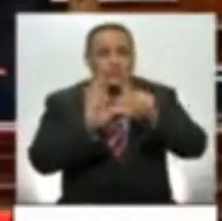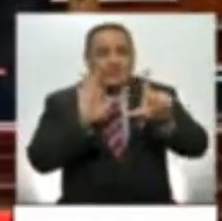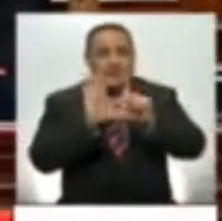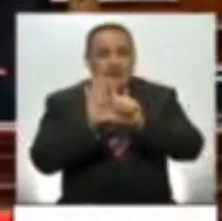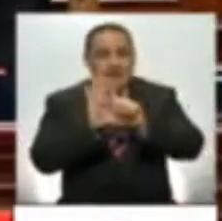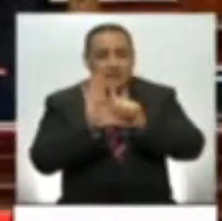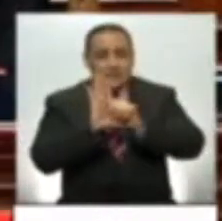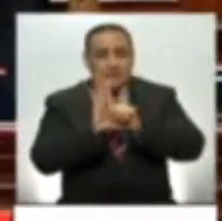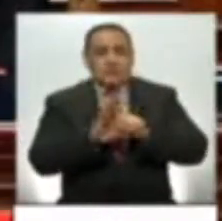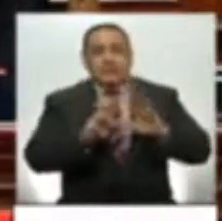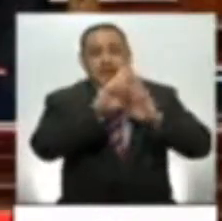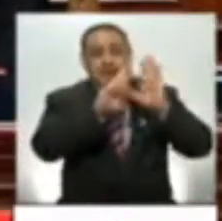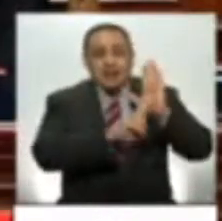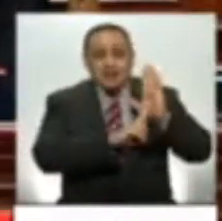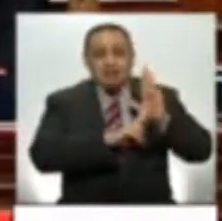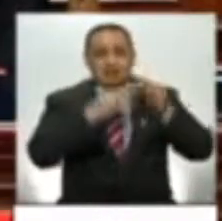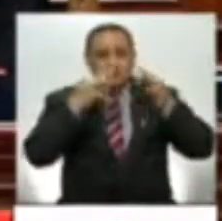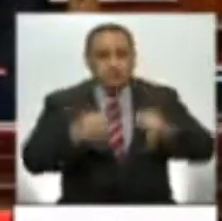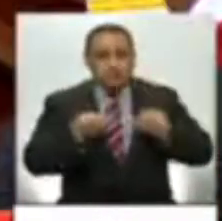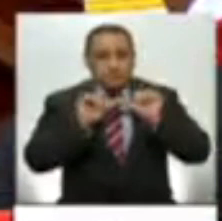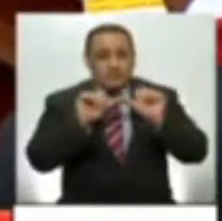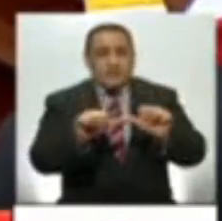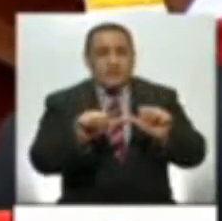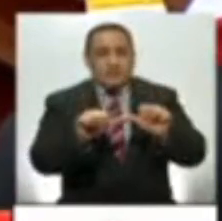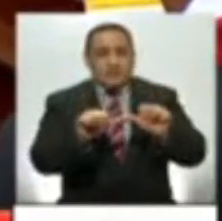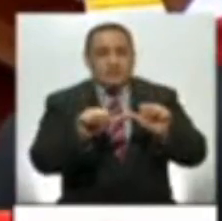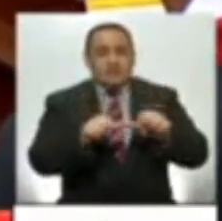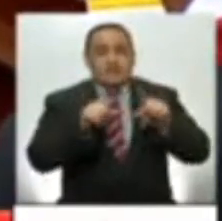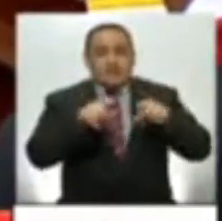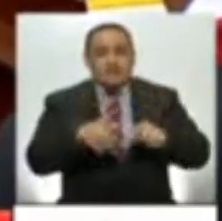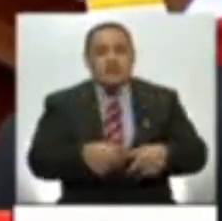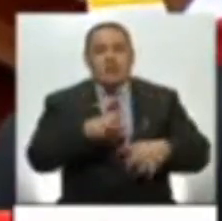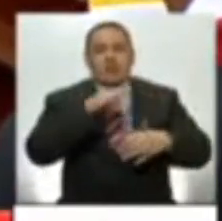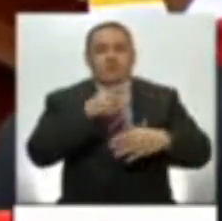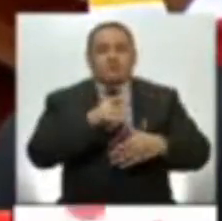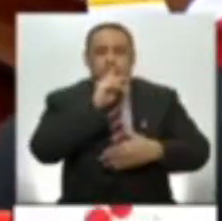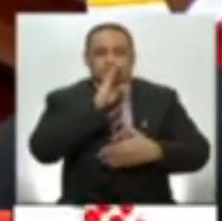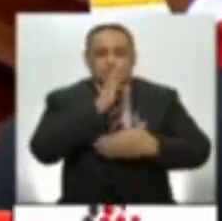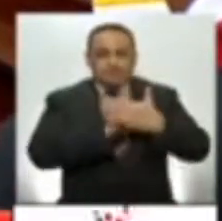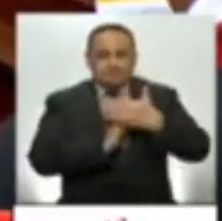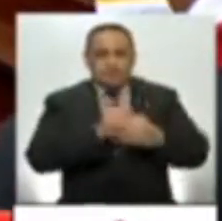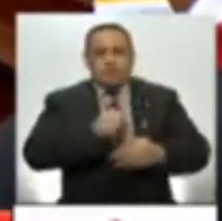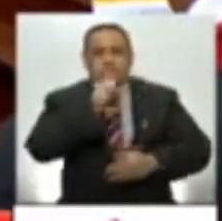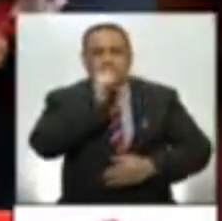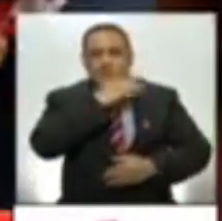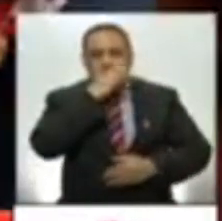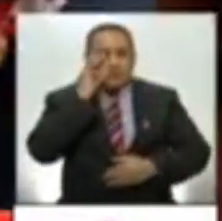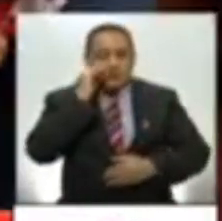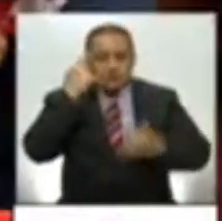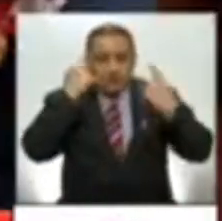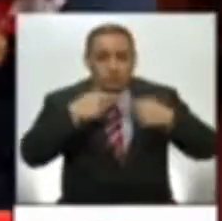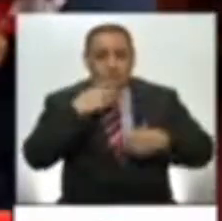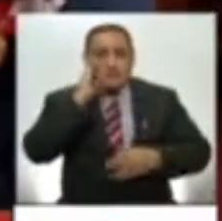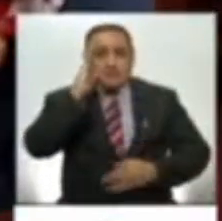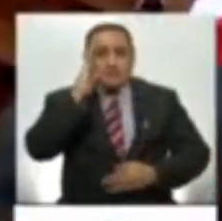constitucionales, legales y reglamentarias vigentes y guardar secreto en los asuntos así